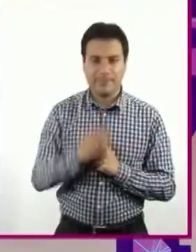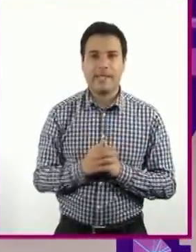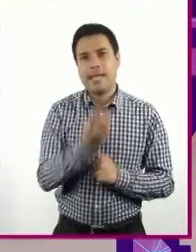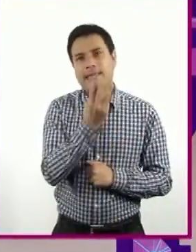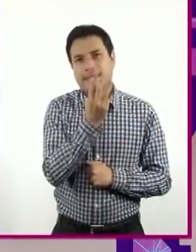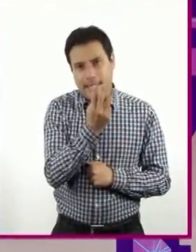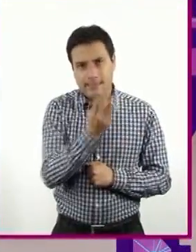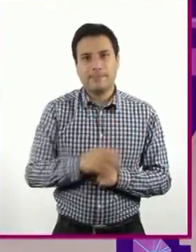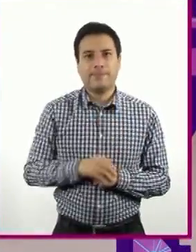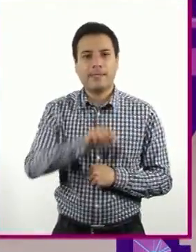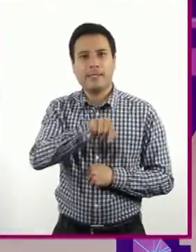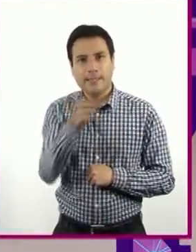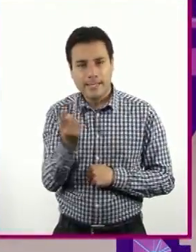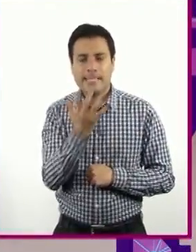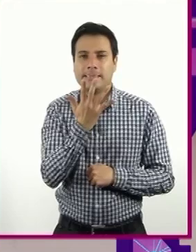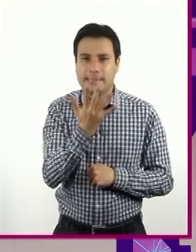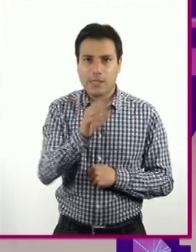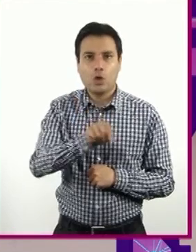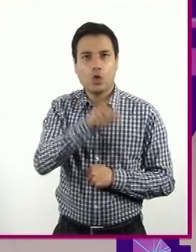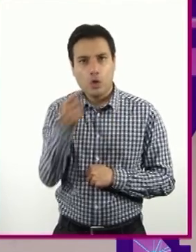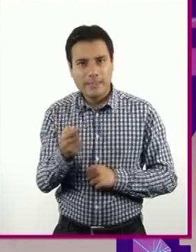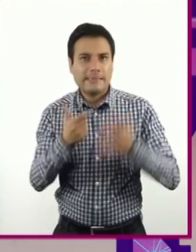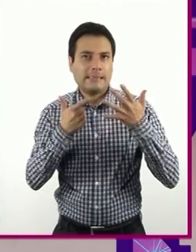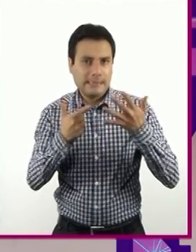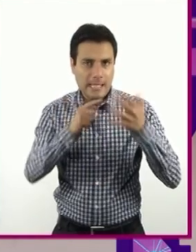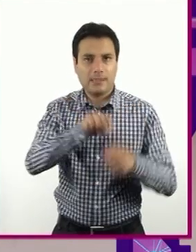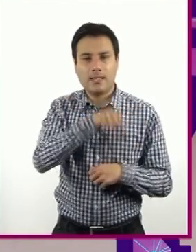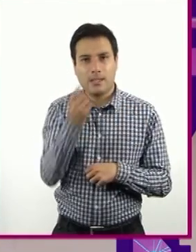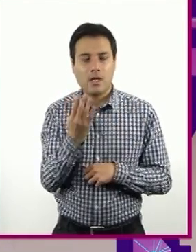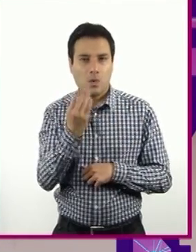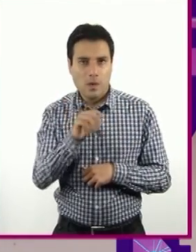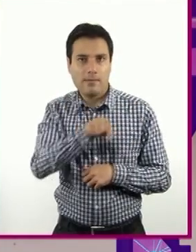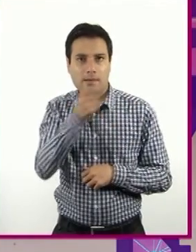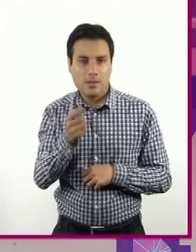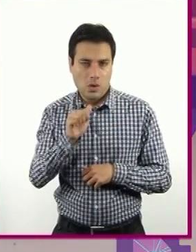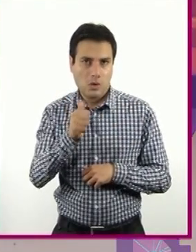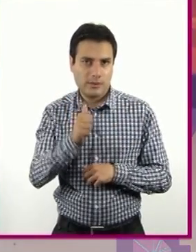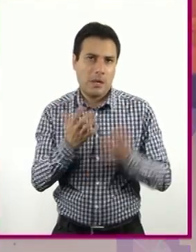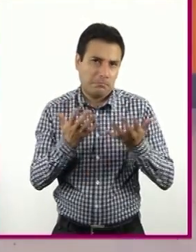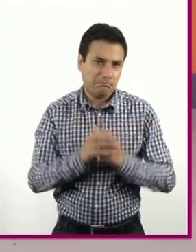3, 5, 7, 9, 11.